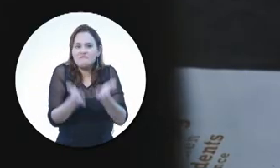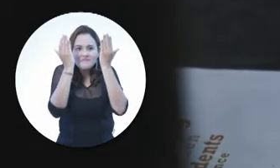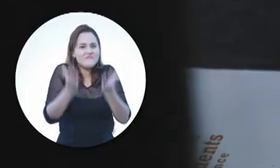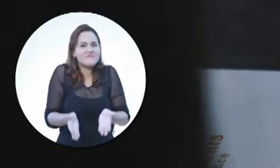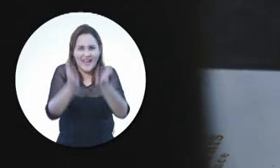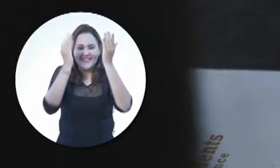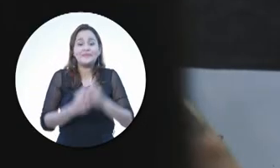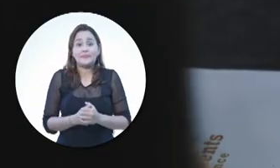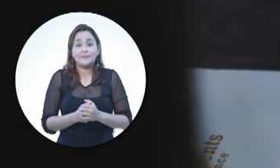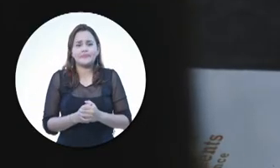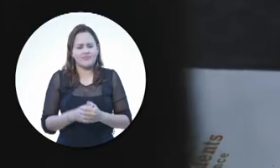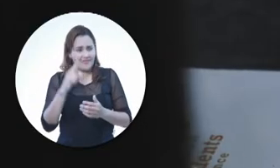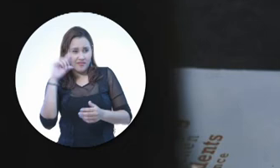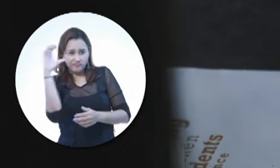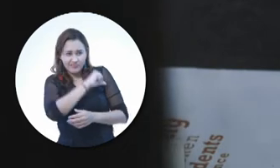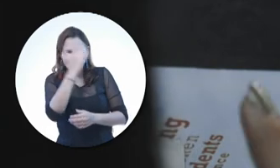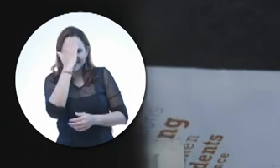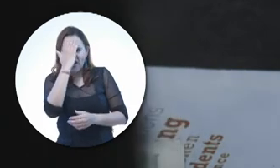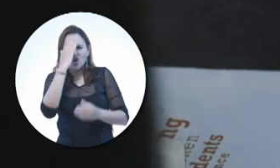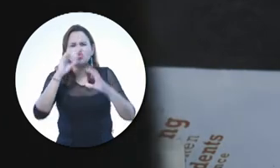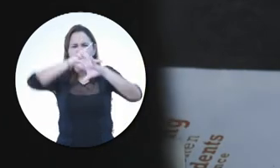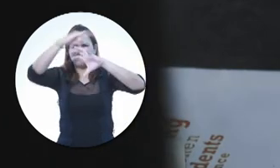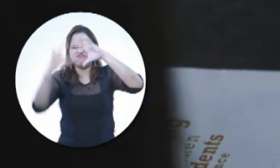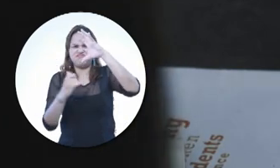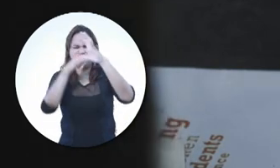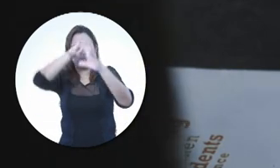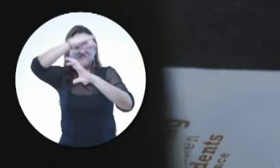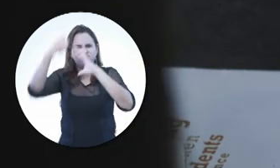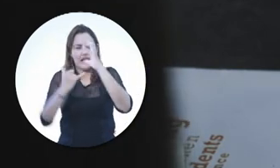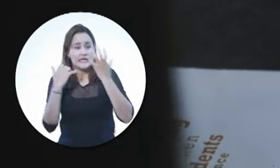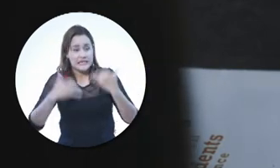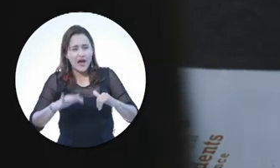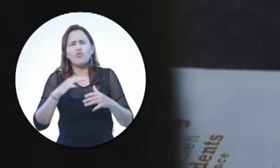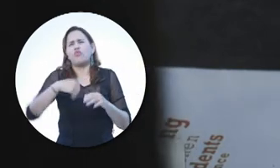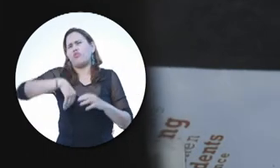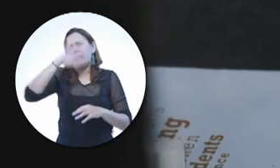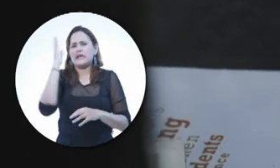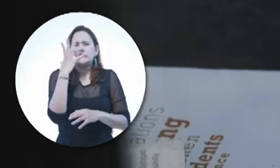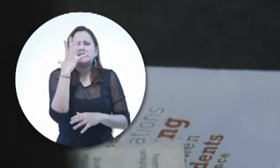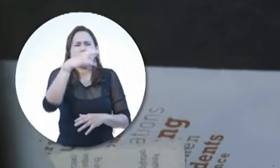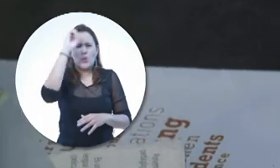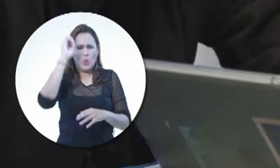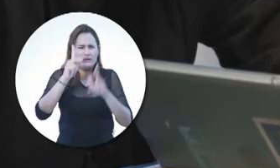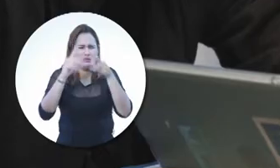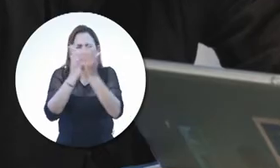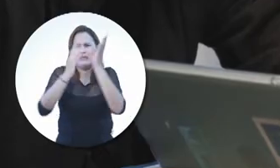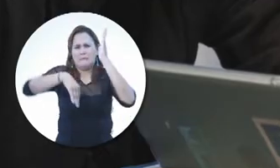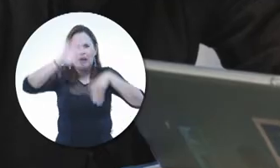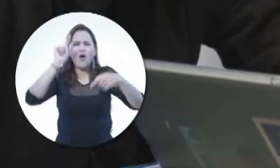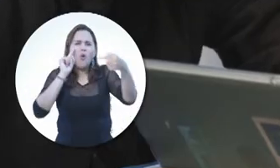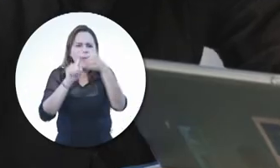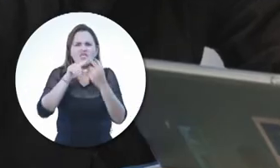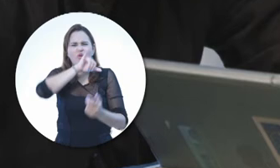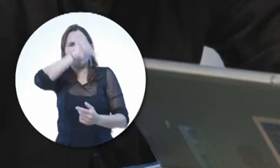¿Escuchaste sobre Conexión Global? Es la convocatoria con mayor inversión, que ha movilizado a más de 250 estudiantes de Uni Magdalena hacia el